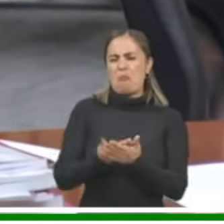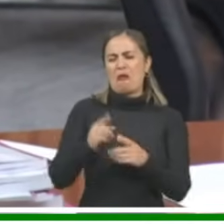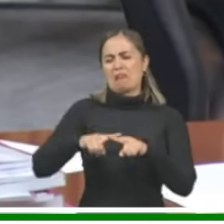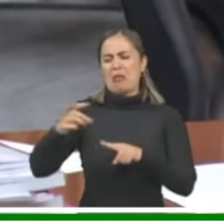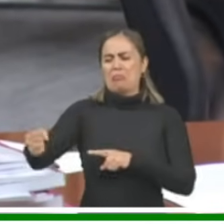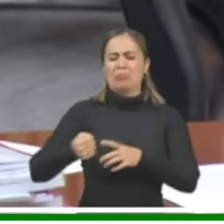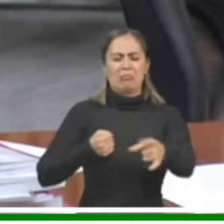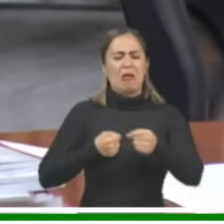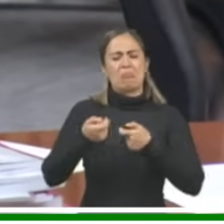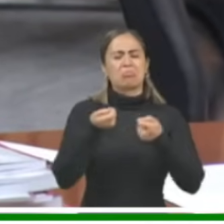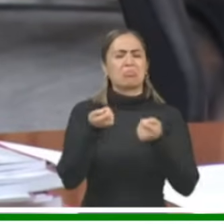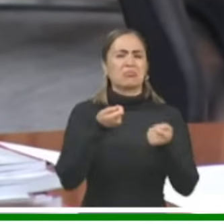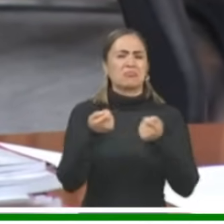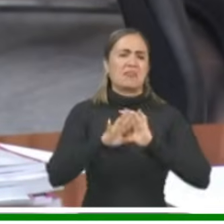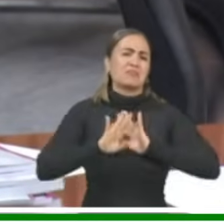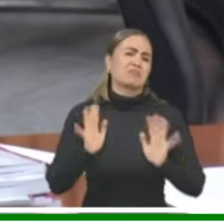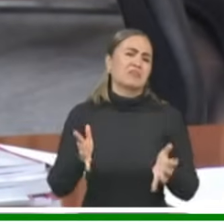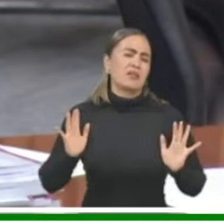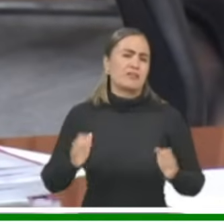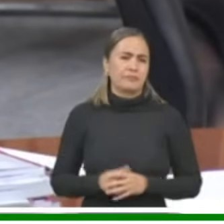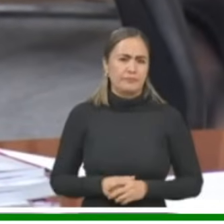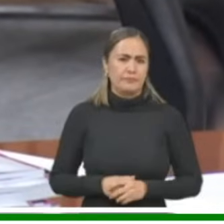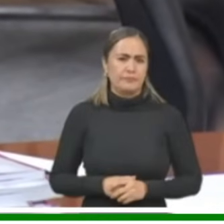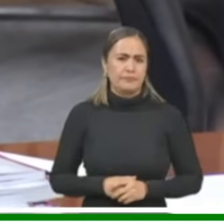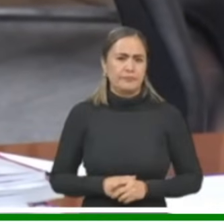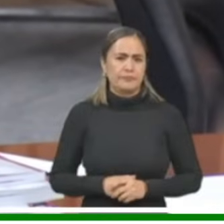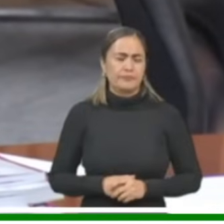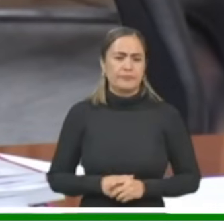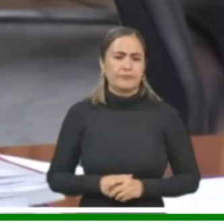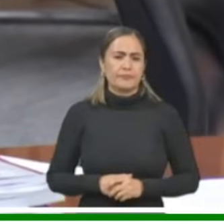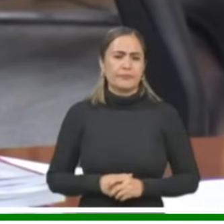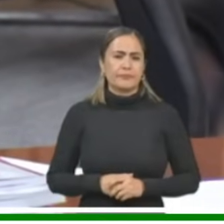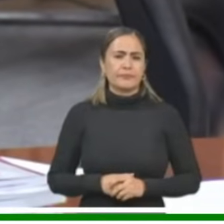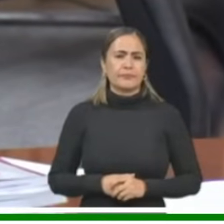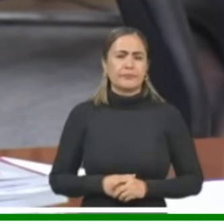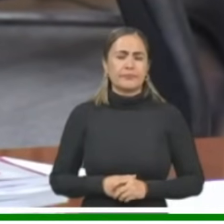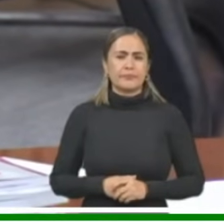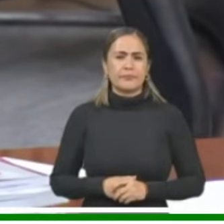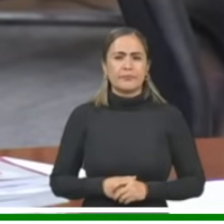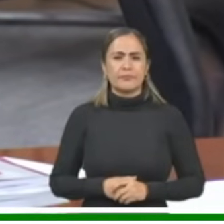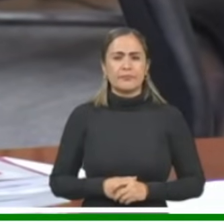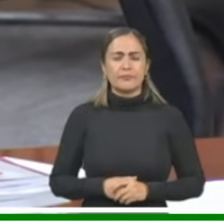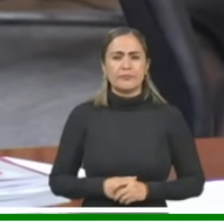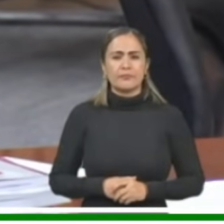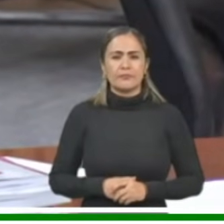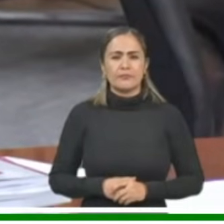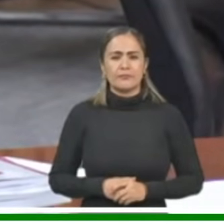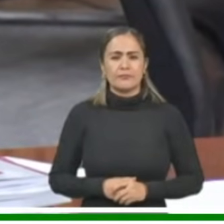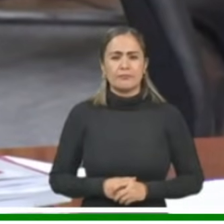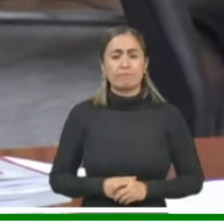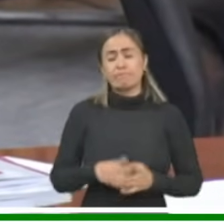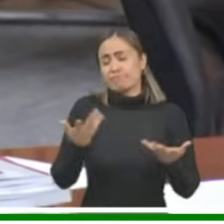de debates, y ahora vemos esto. La verdad es que, aparte de ser un acto